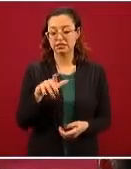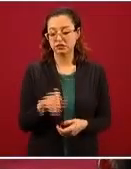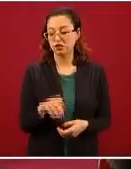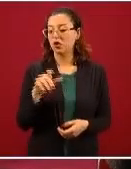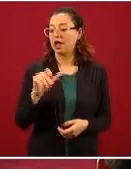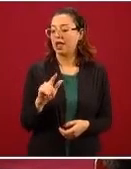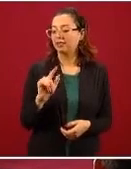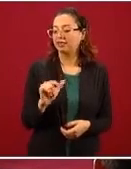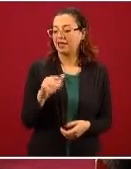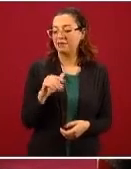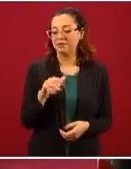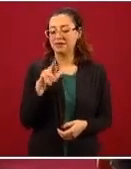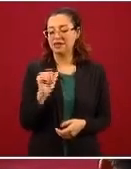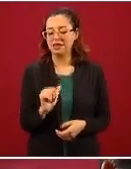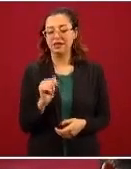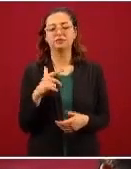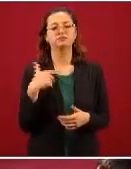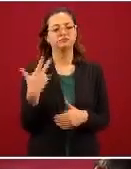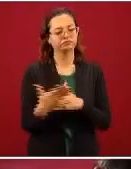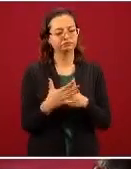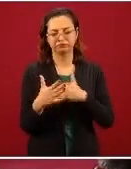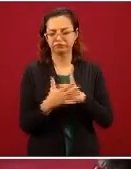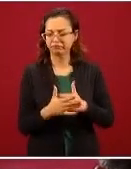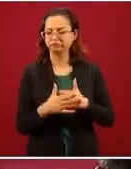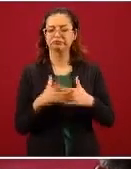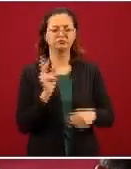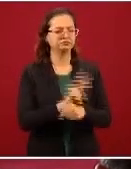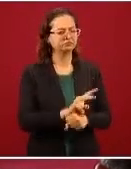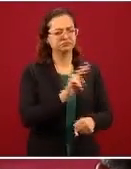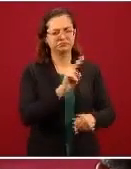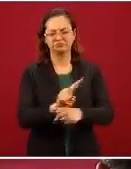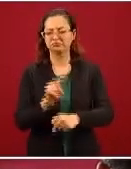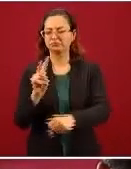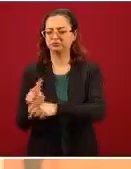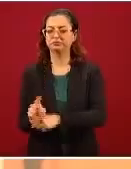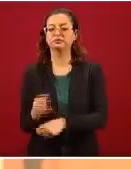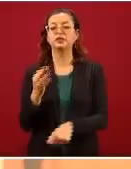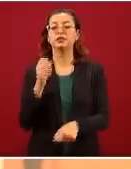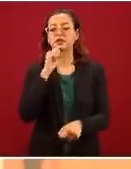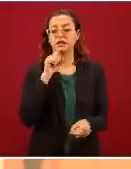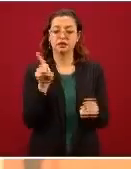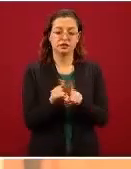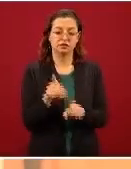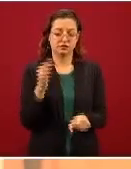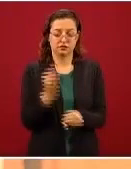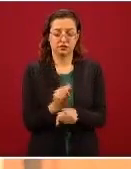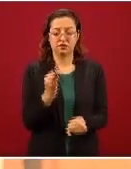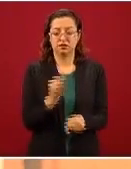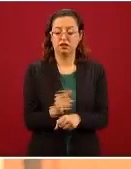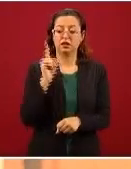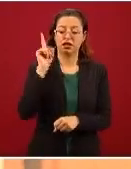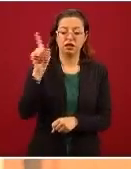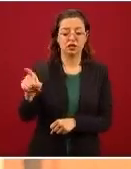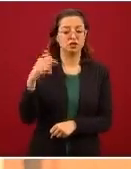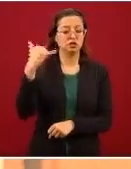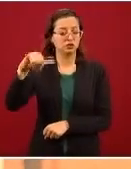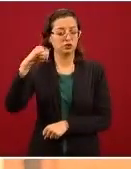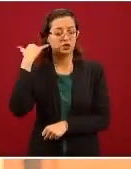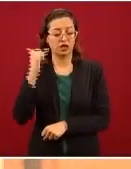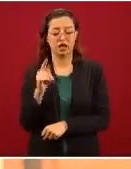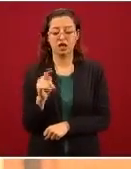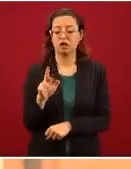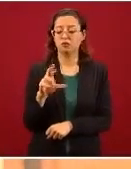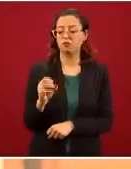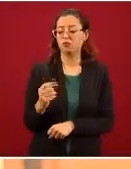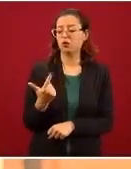hacer las conclusiones, y también estamos ahorita en el puerto de Progreso, Yucatán, que también